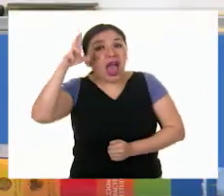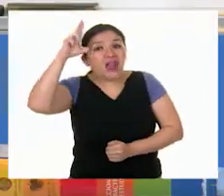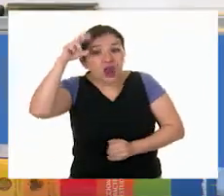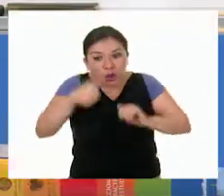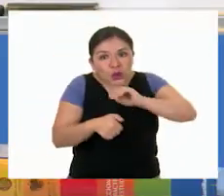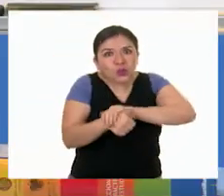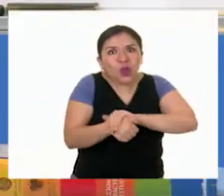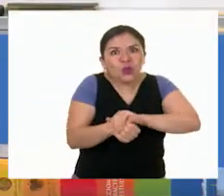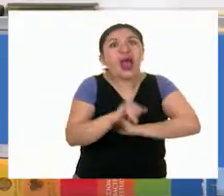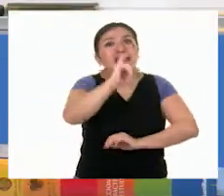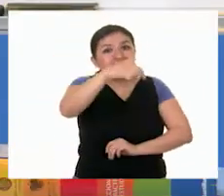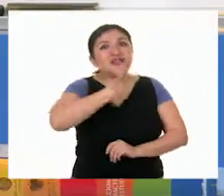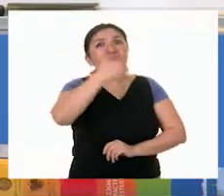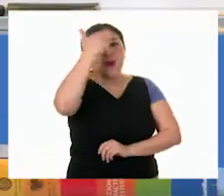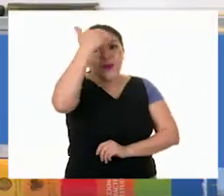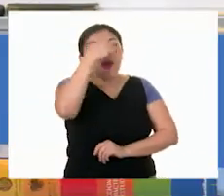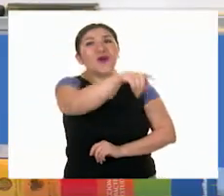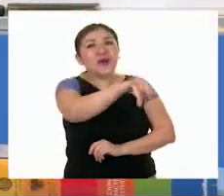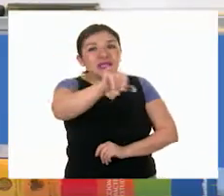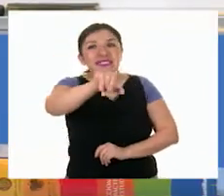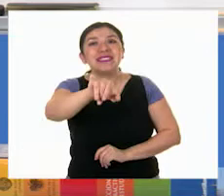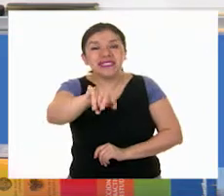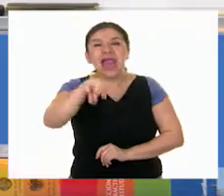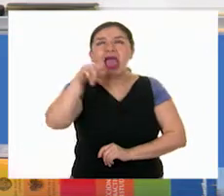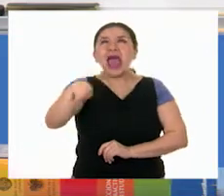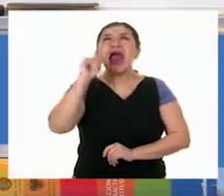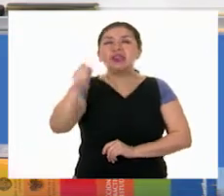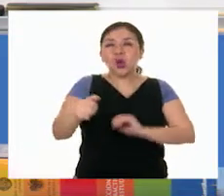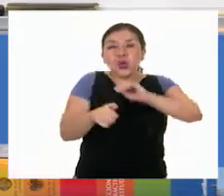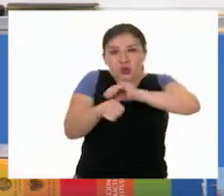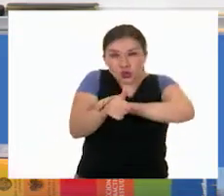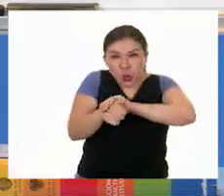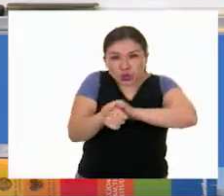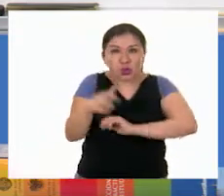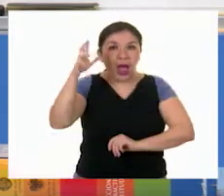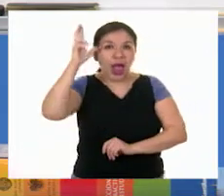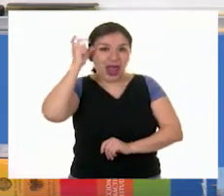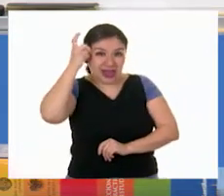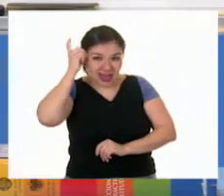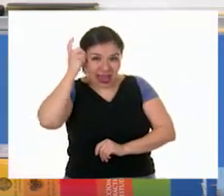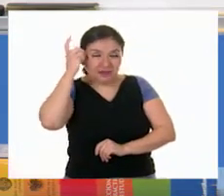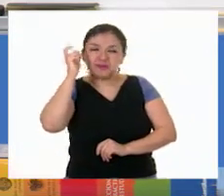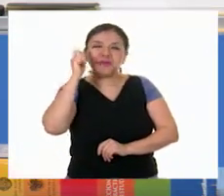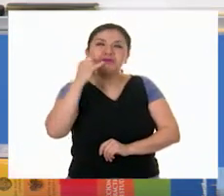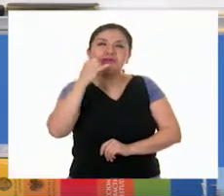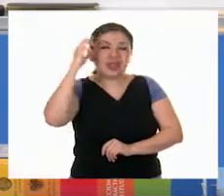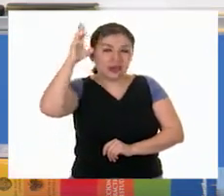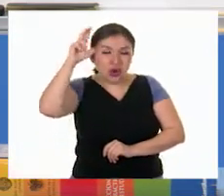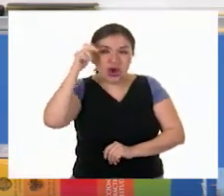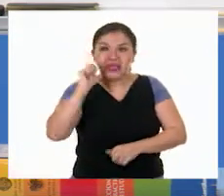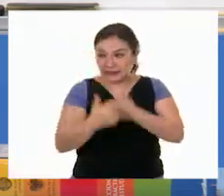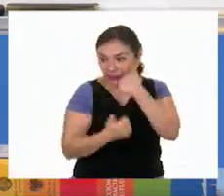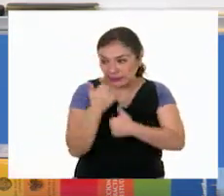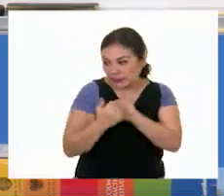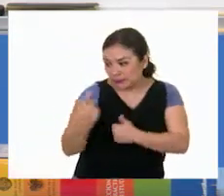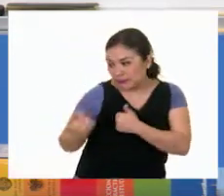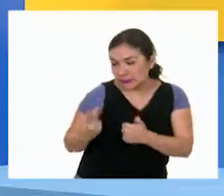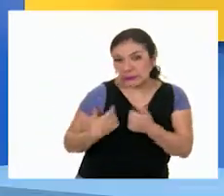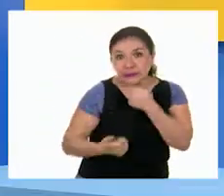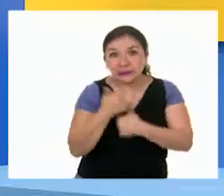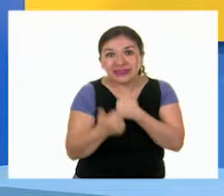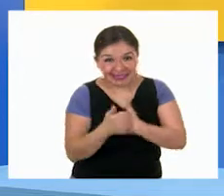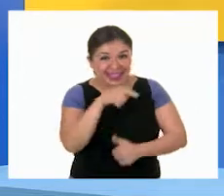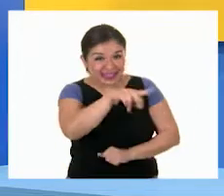tortuga? Esa sí la conozco, maestra. Es donde la tortuga y la liebre hacen una carrera, ¿no?